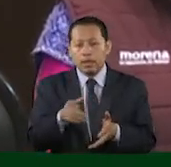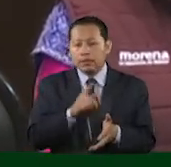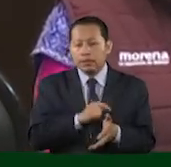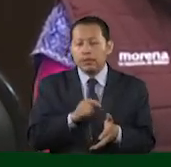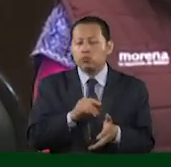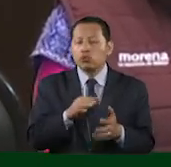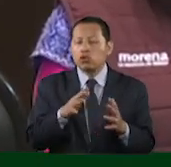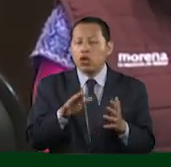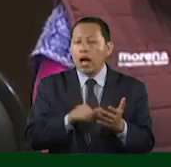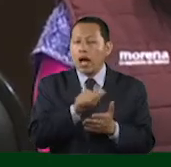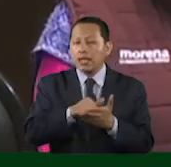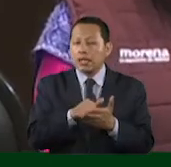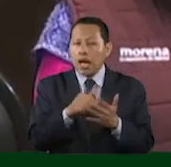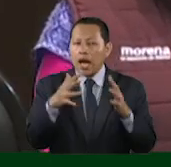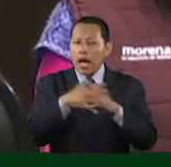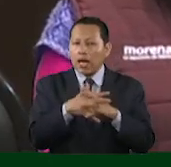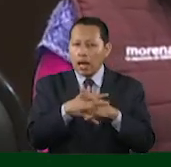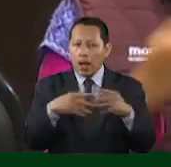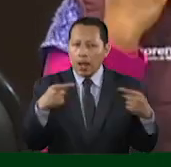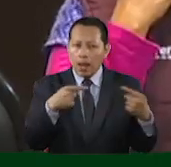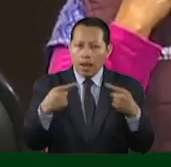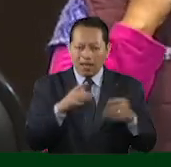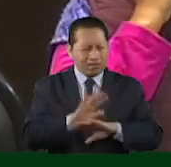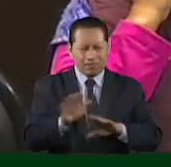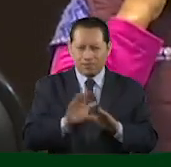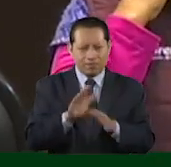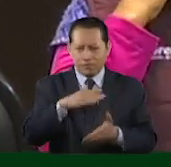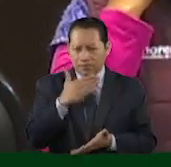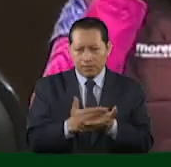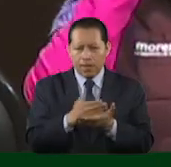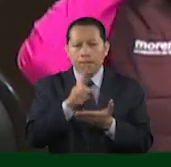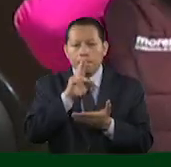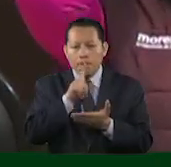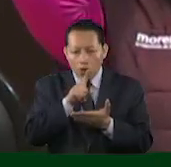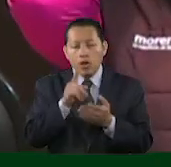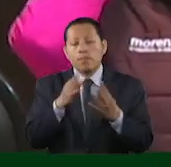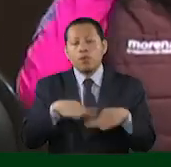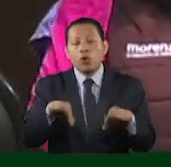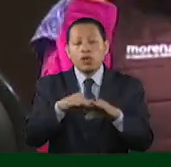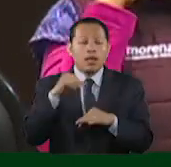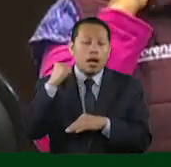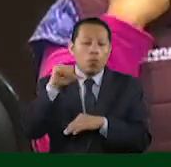guerra, levantemos la visión, ayudemos a que renazca Acapulco.